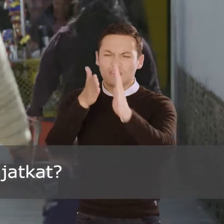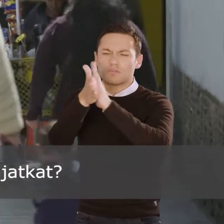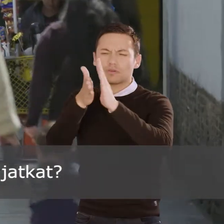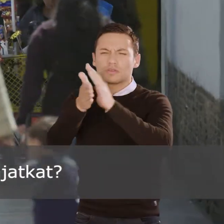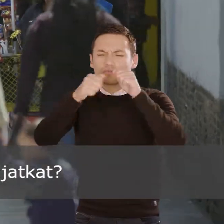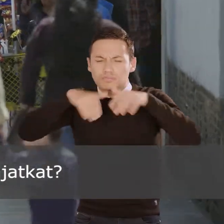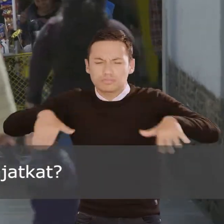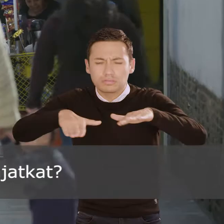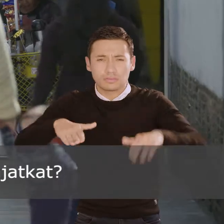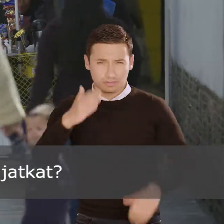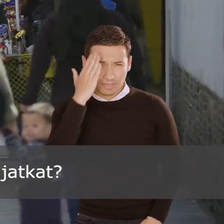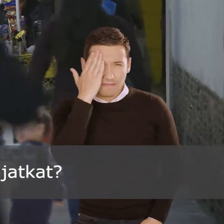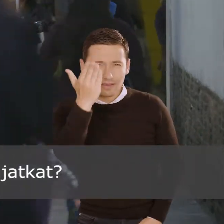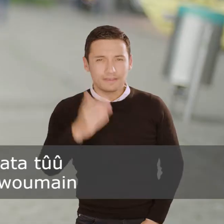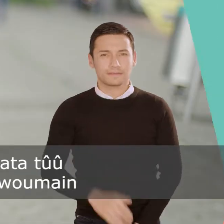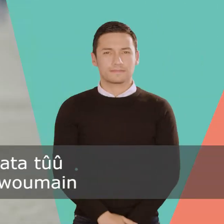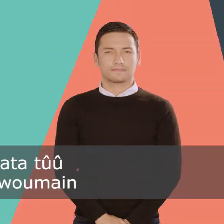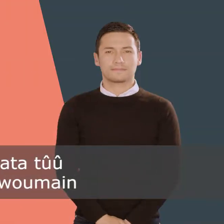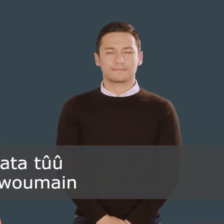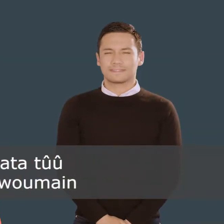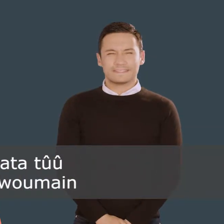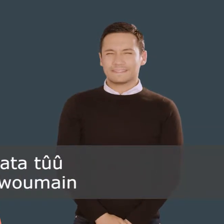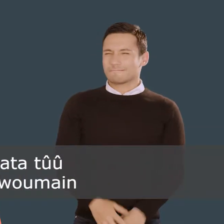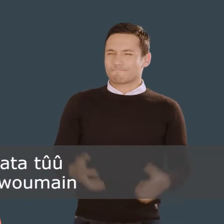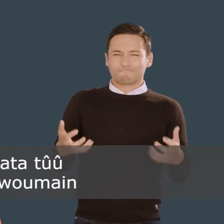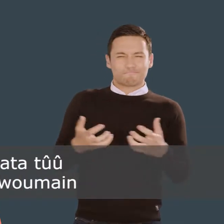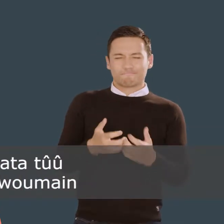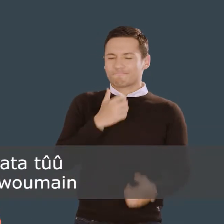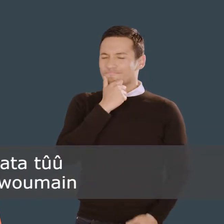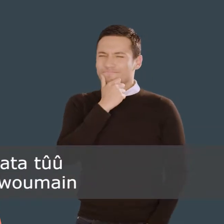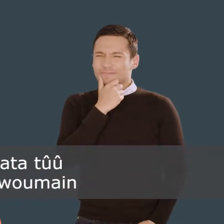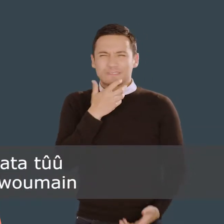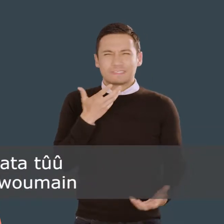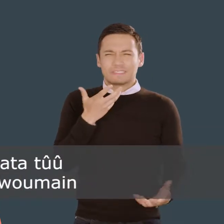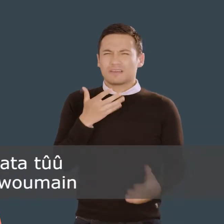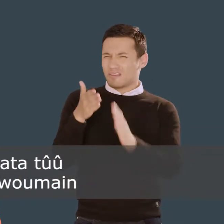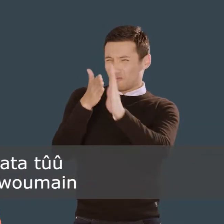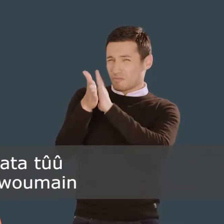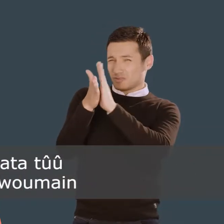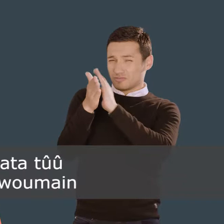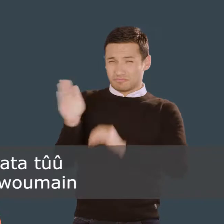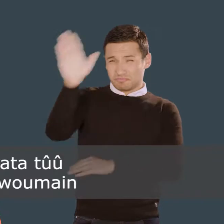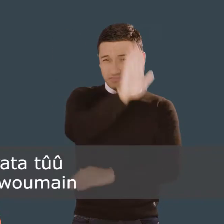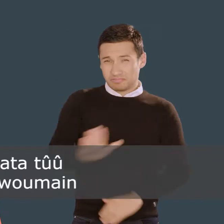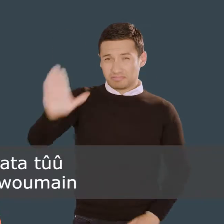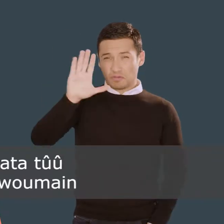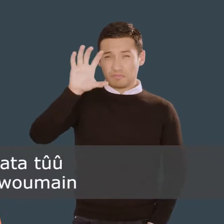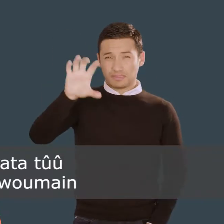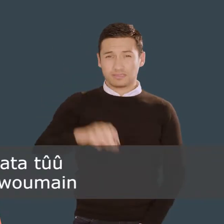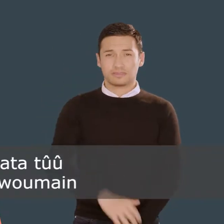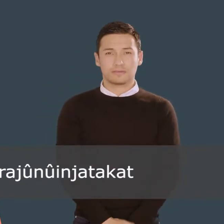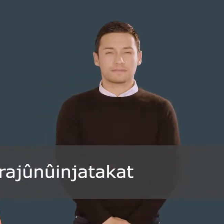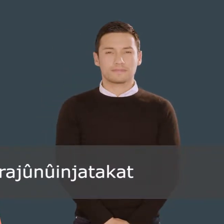¿Sabe usted qué es la información pública? Pues la verdad no lo sé muy bien, pero entiendo que debe ser información del